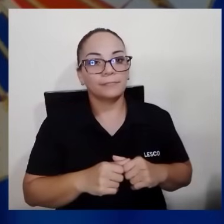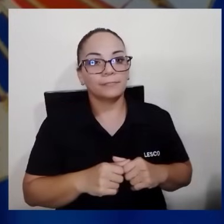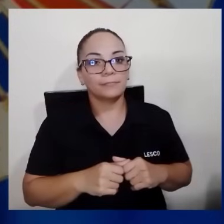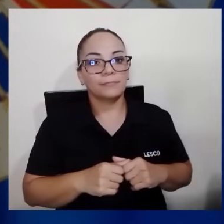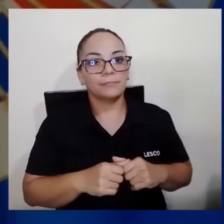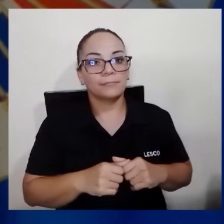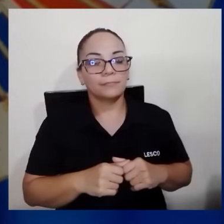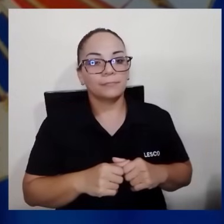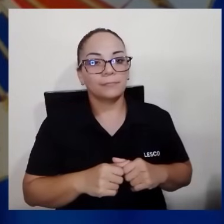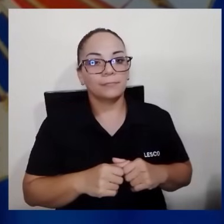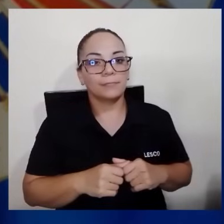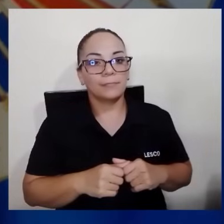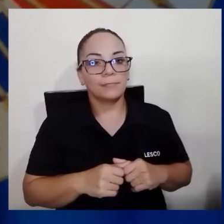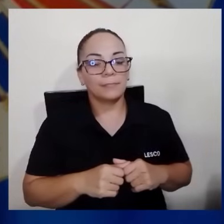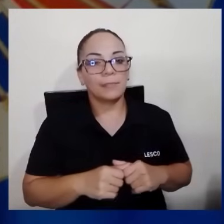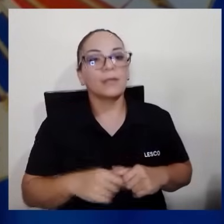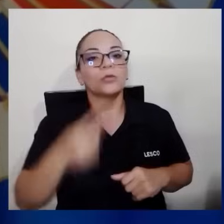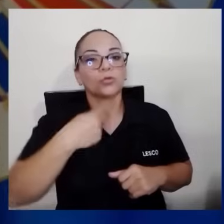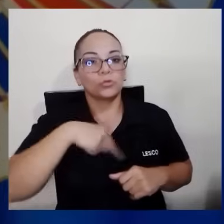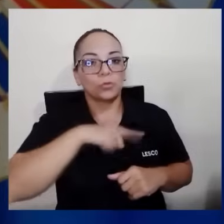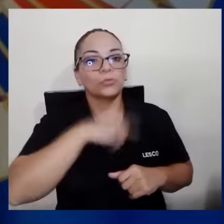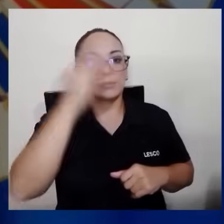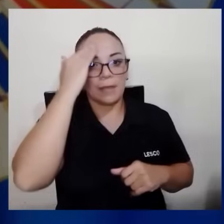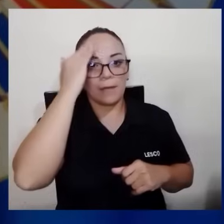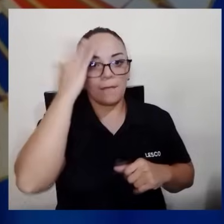B Nosotros sabemos